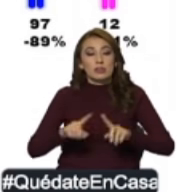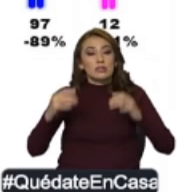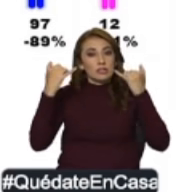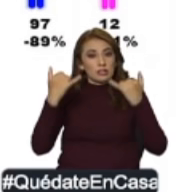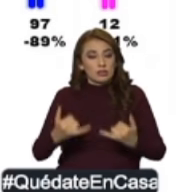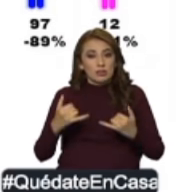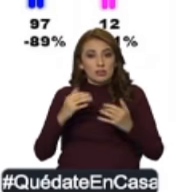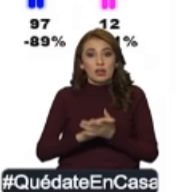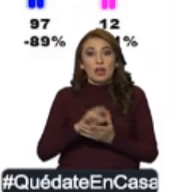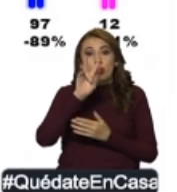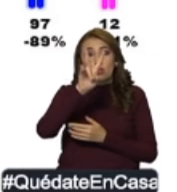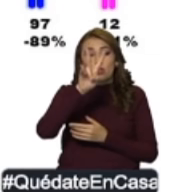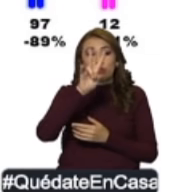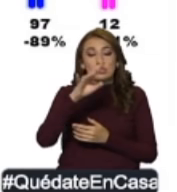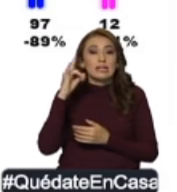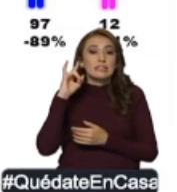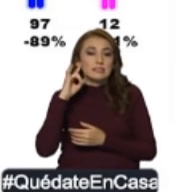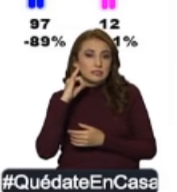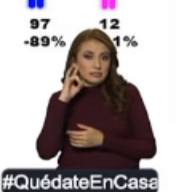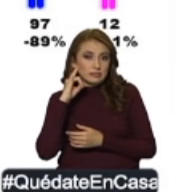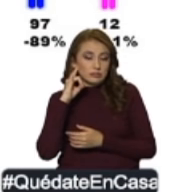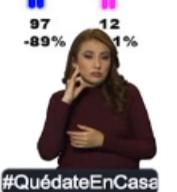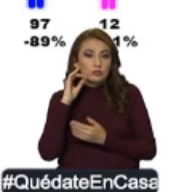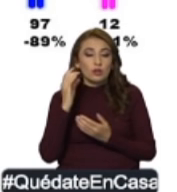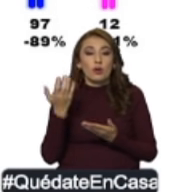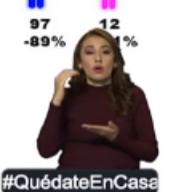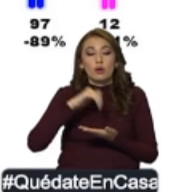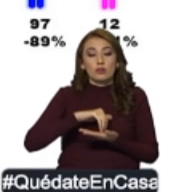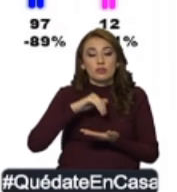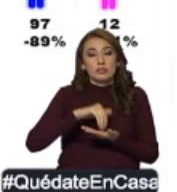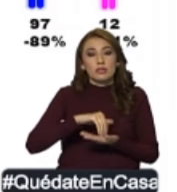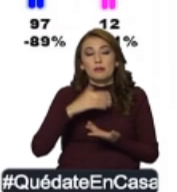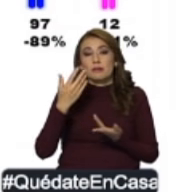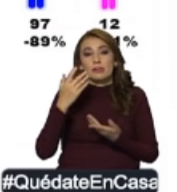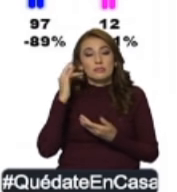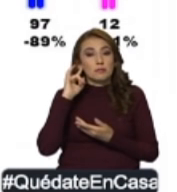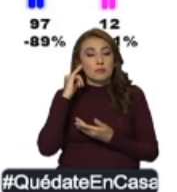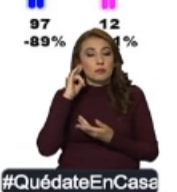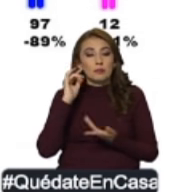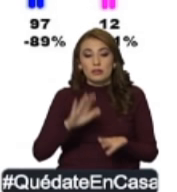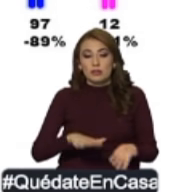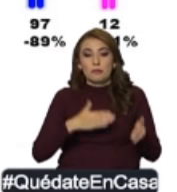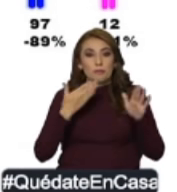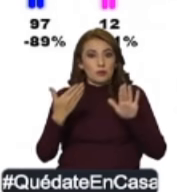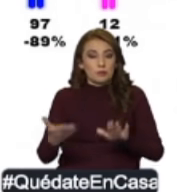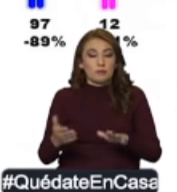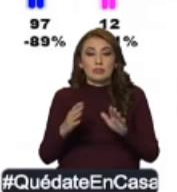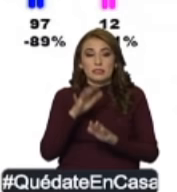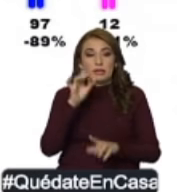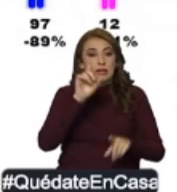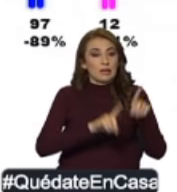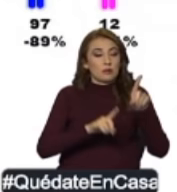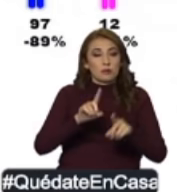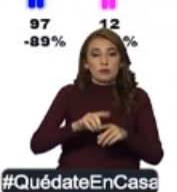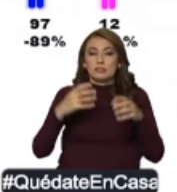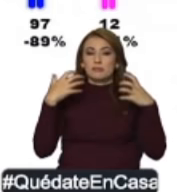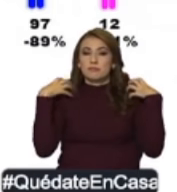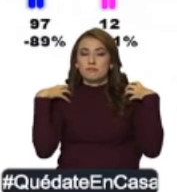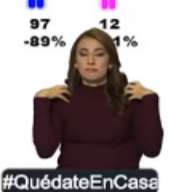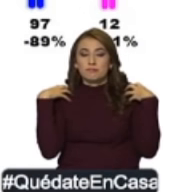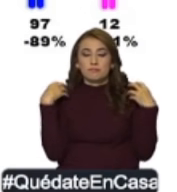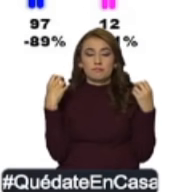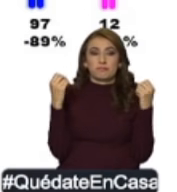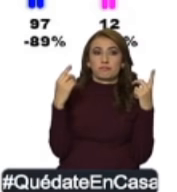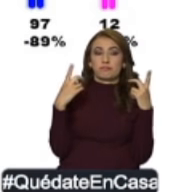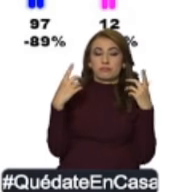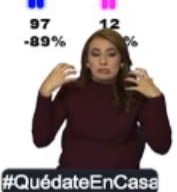hoy 2 infantes y 2 menores de edad volvieron a perder la vida por estas tensiones que pueden estar existiendo y presiones al